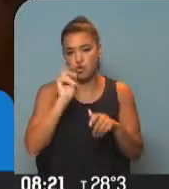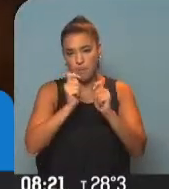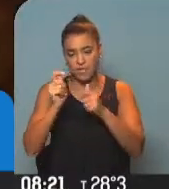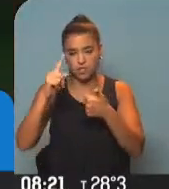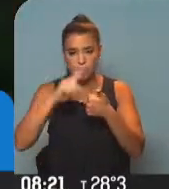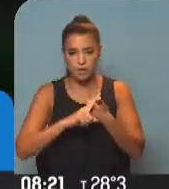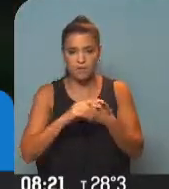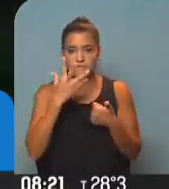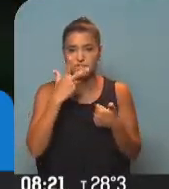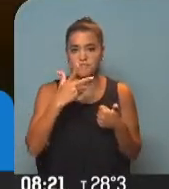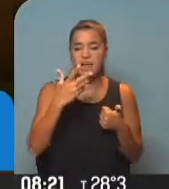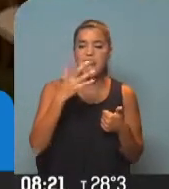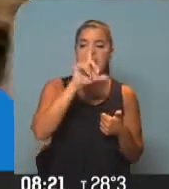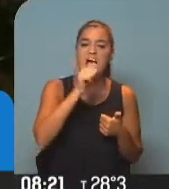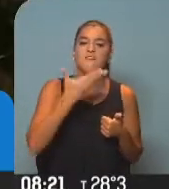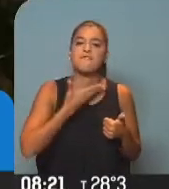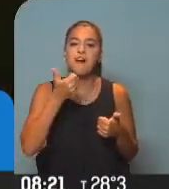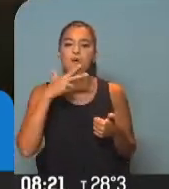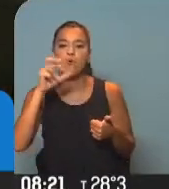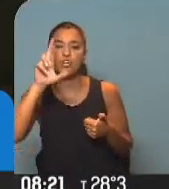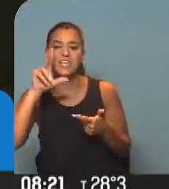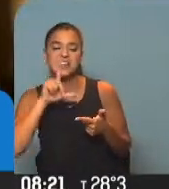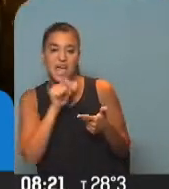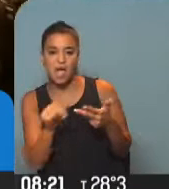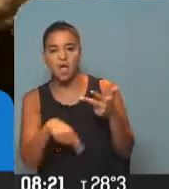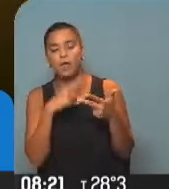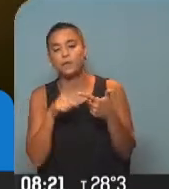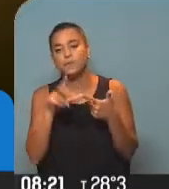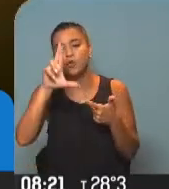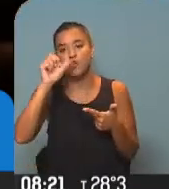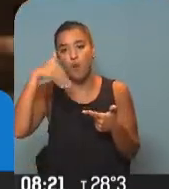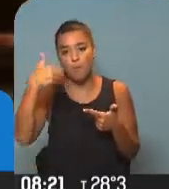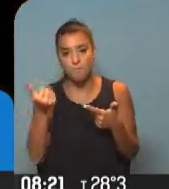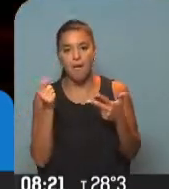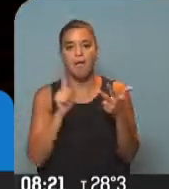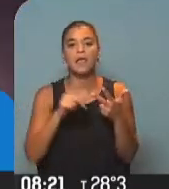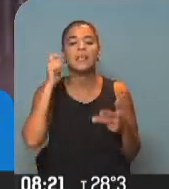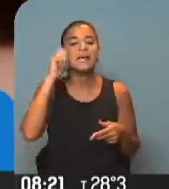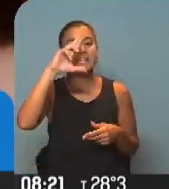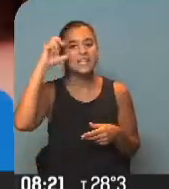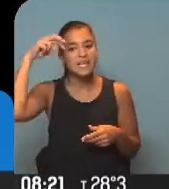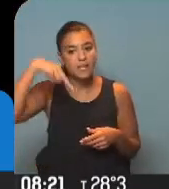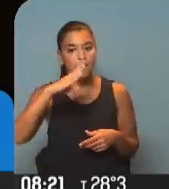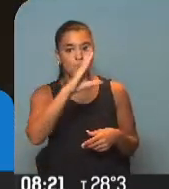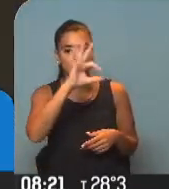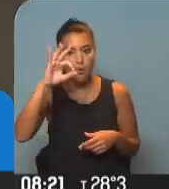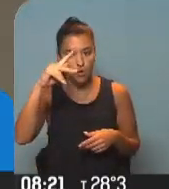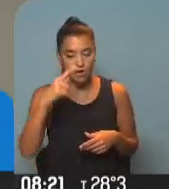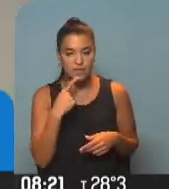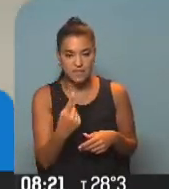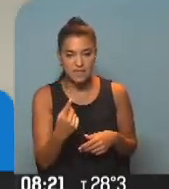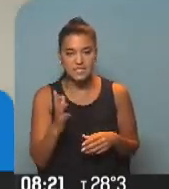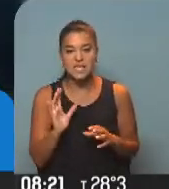La Favorita y Roma. Y son dos de las que tienen más posibilidades. Green Book, después de ganar el Globo de Oro y con mucha aceptación entre el